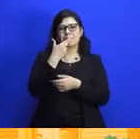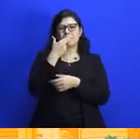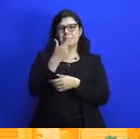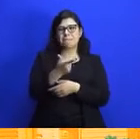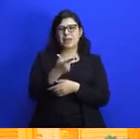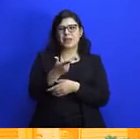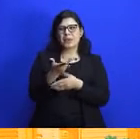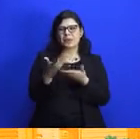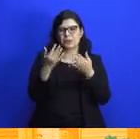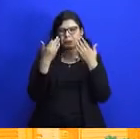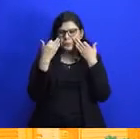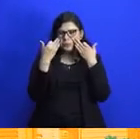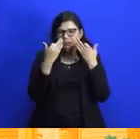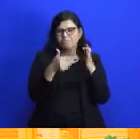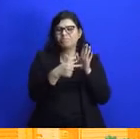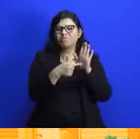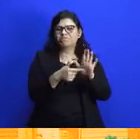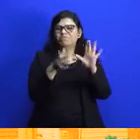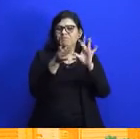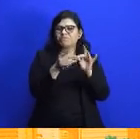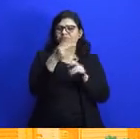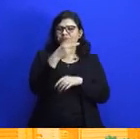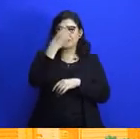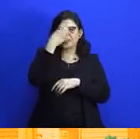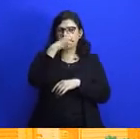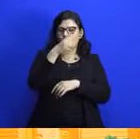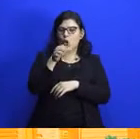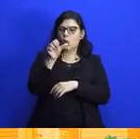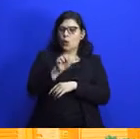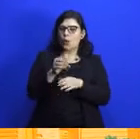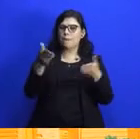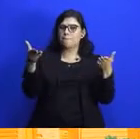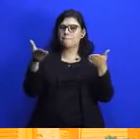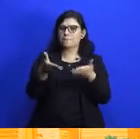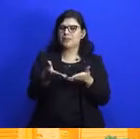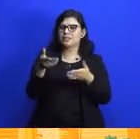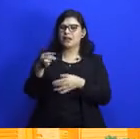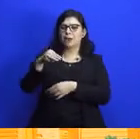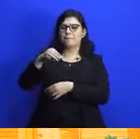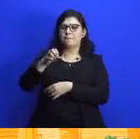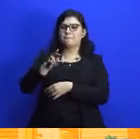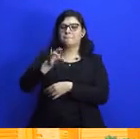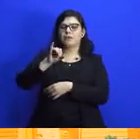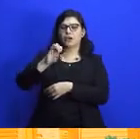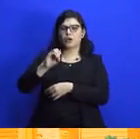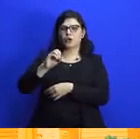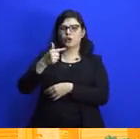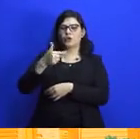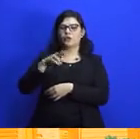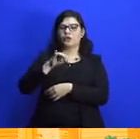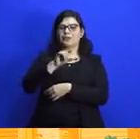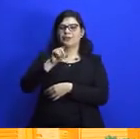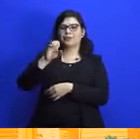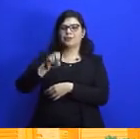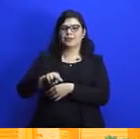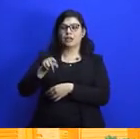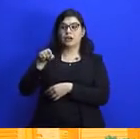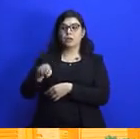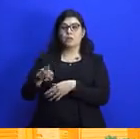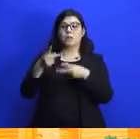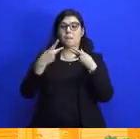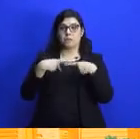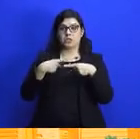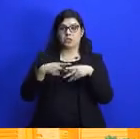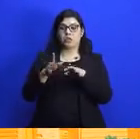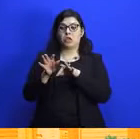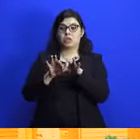viva voz de uno de nuestros productores. El día de hoy queremos presentarles a Mario Guillén, ahora un agroempresario de la